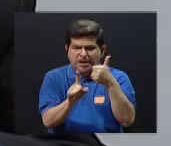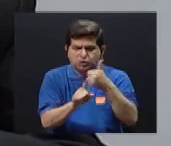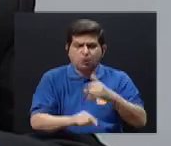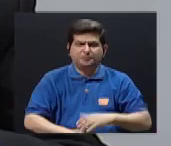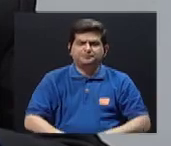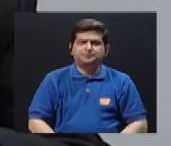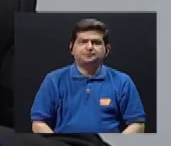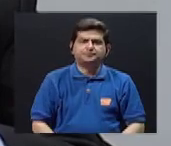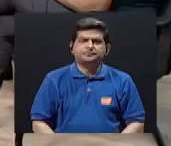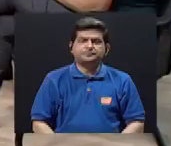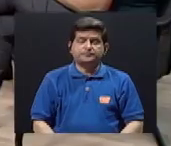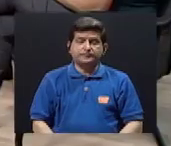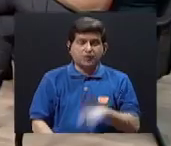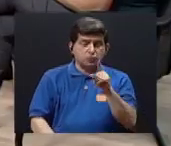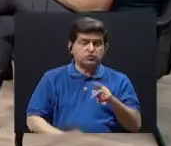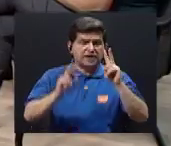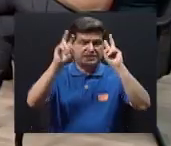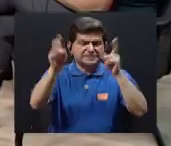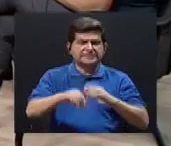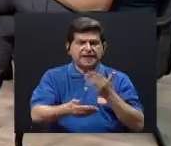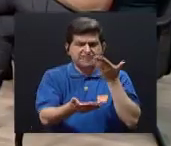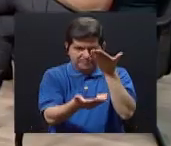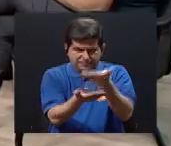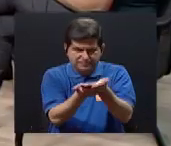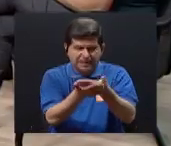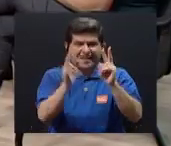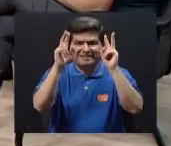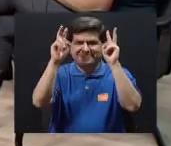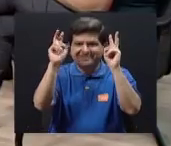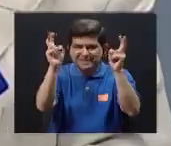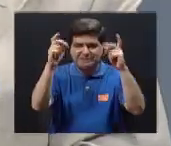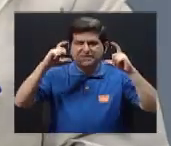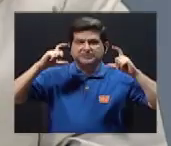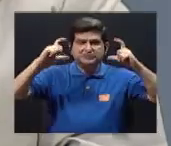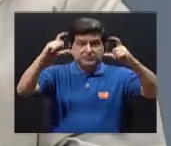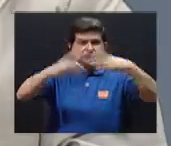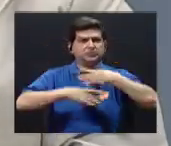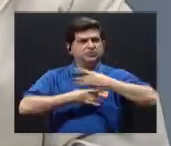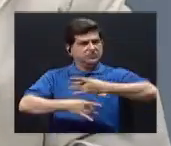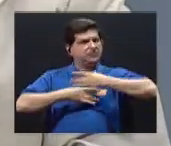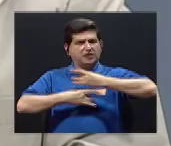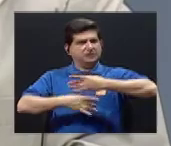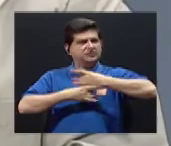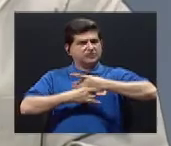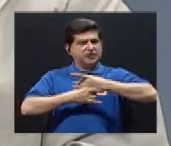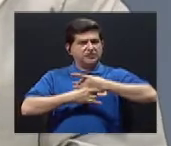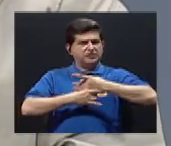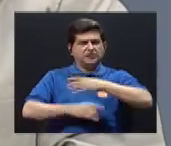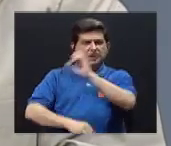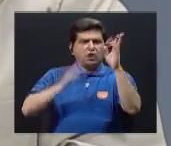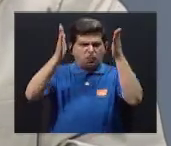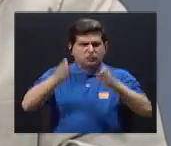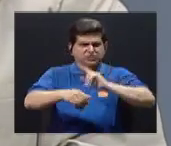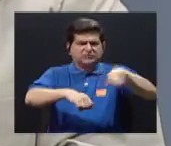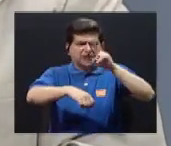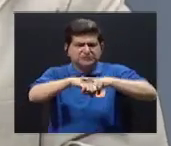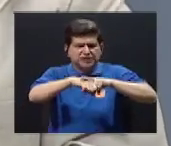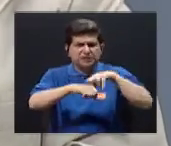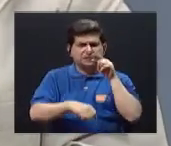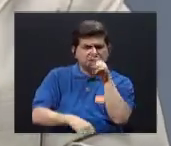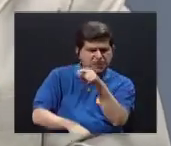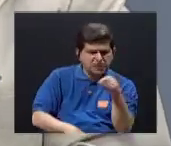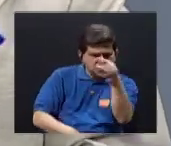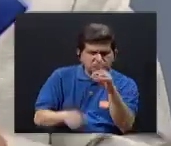como tal. Cuando se plantean el tema, el título, que es llamativo, que es interesante, Tico Promedio, y